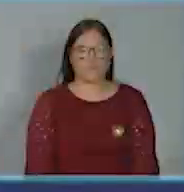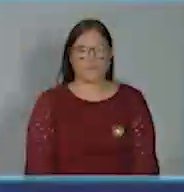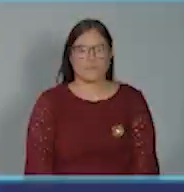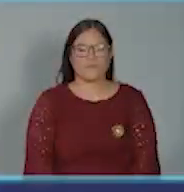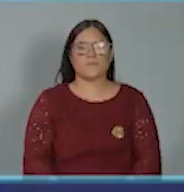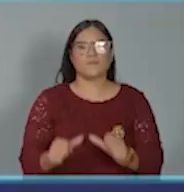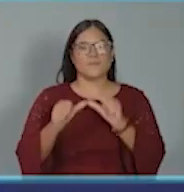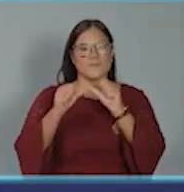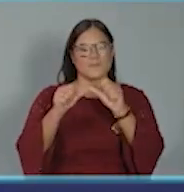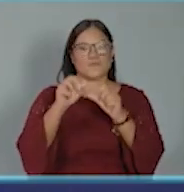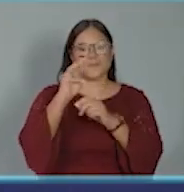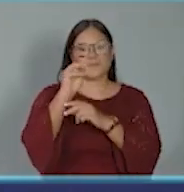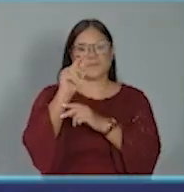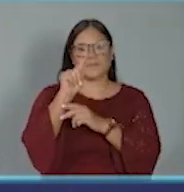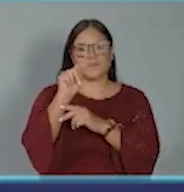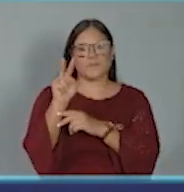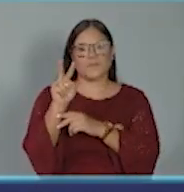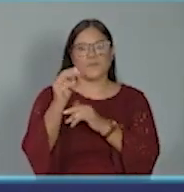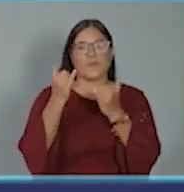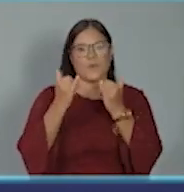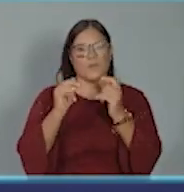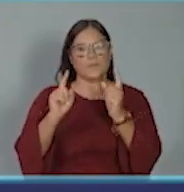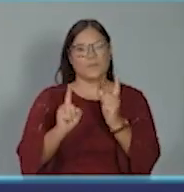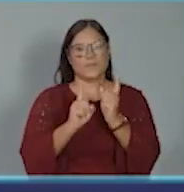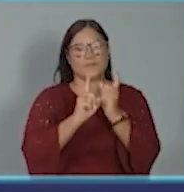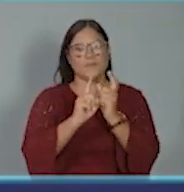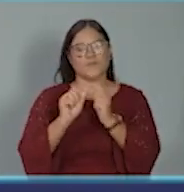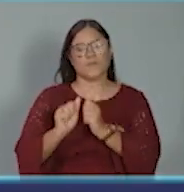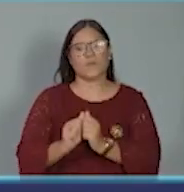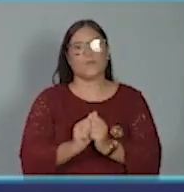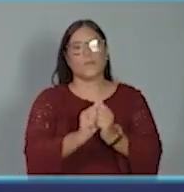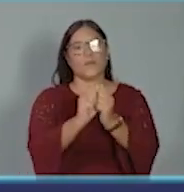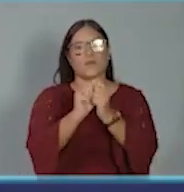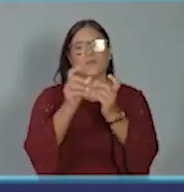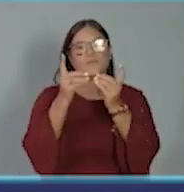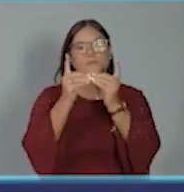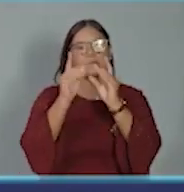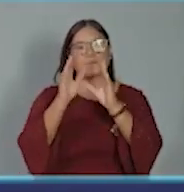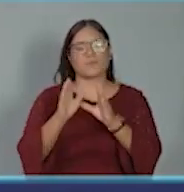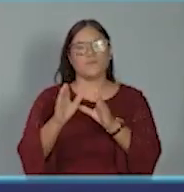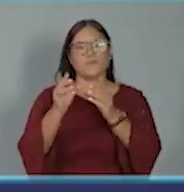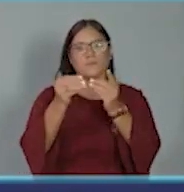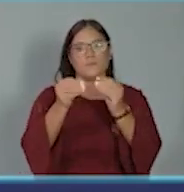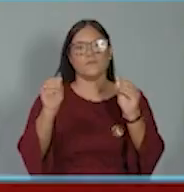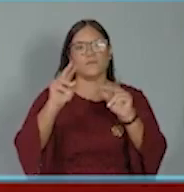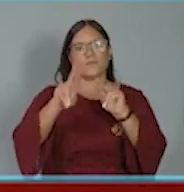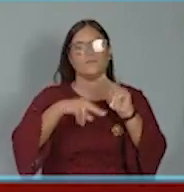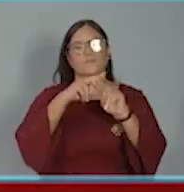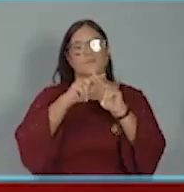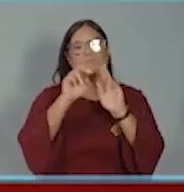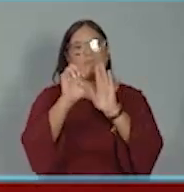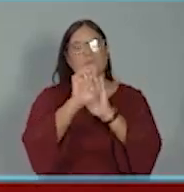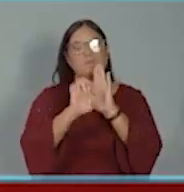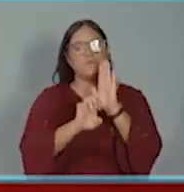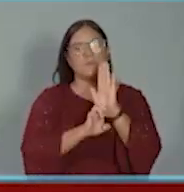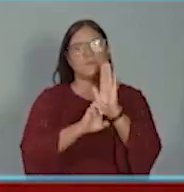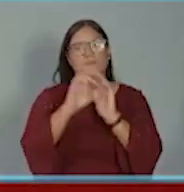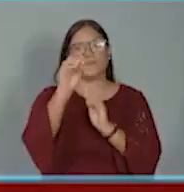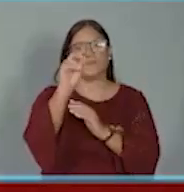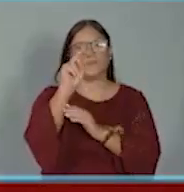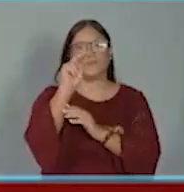continuamos en mar TV y tenemos aquí a la compañía de la directora de la oficina Nacional de estadísticas